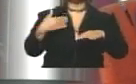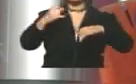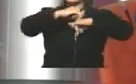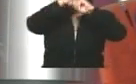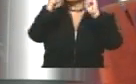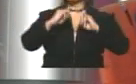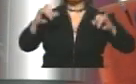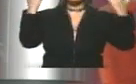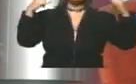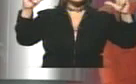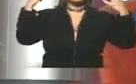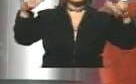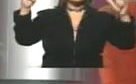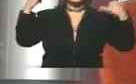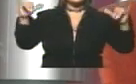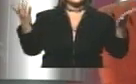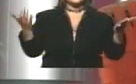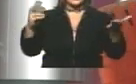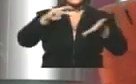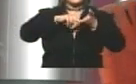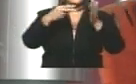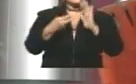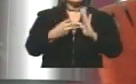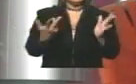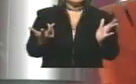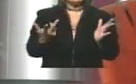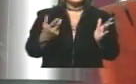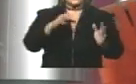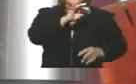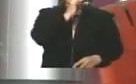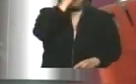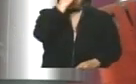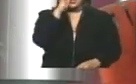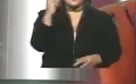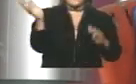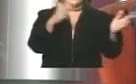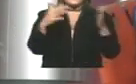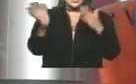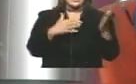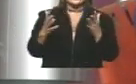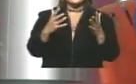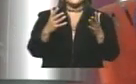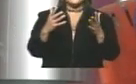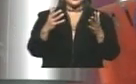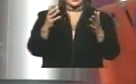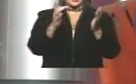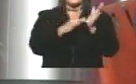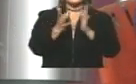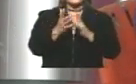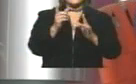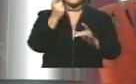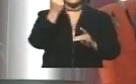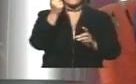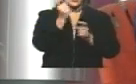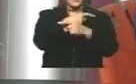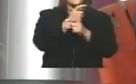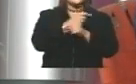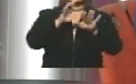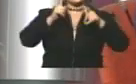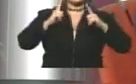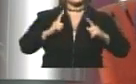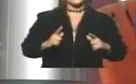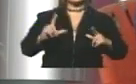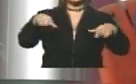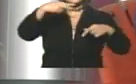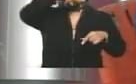felicidad y sus fiestas. Así es. Entonces tienes enero, febrero, marzo, abril. Hay un descansito en el mes de agosto. Y después vuelve otra vez la